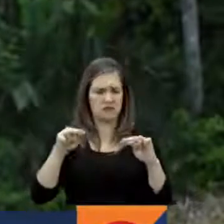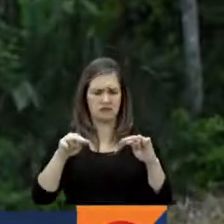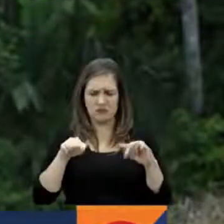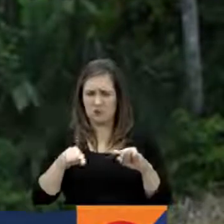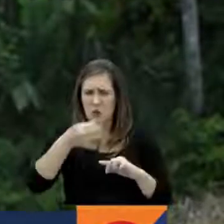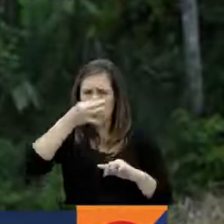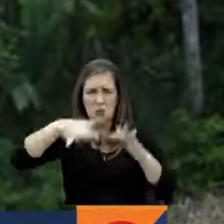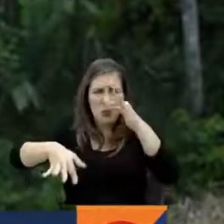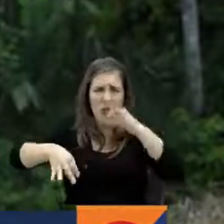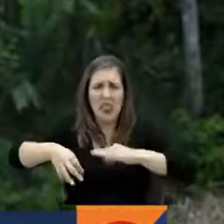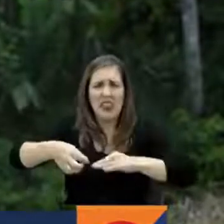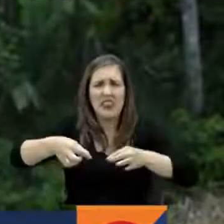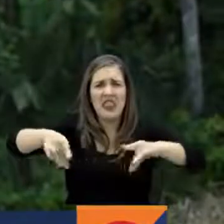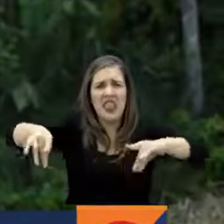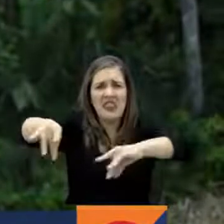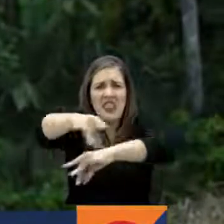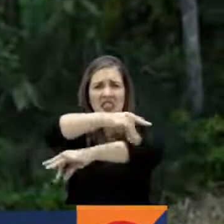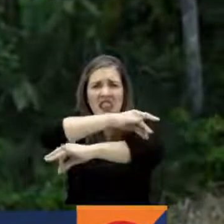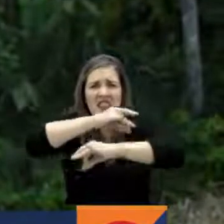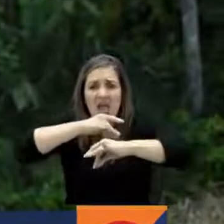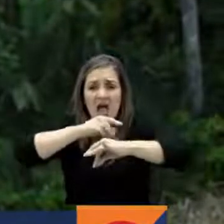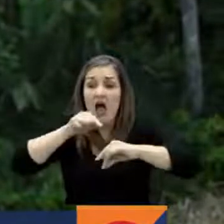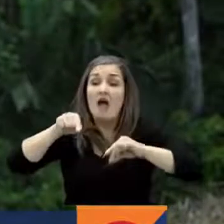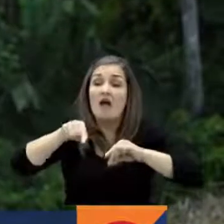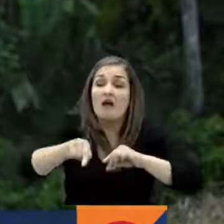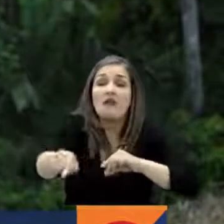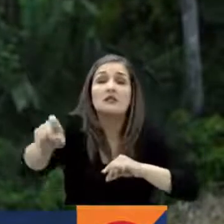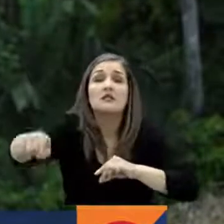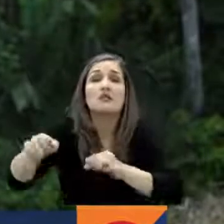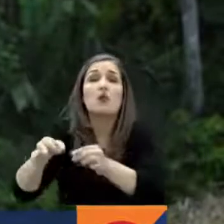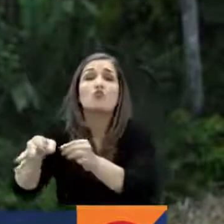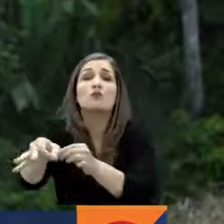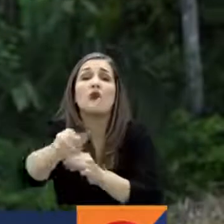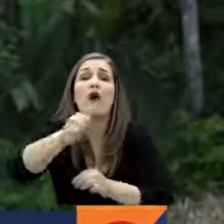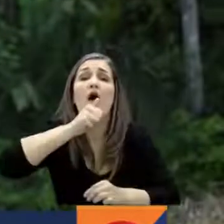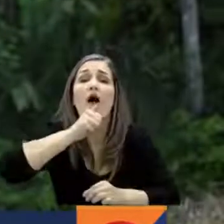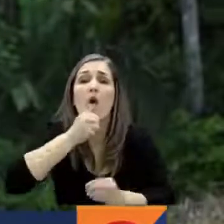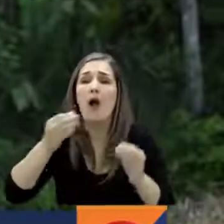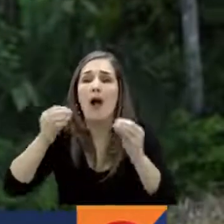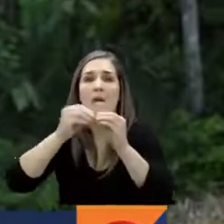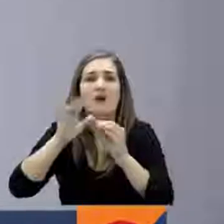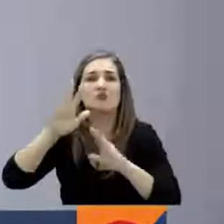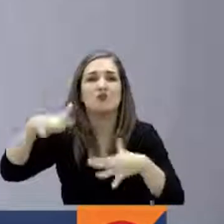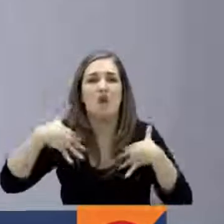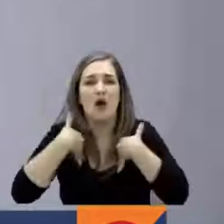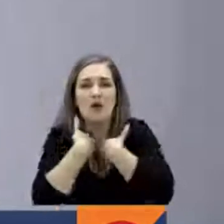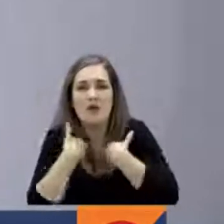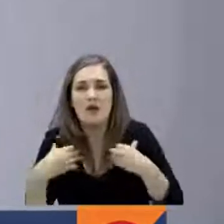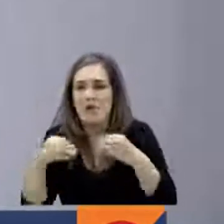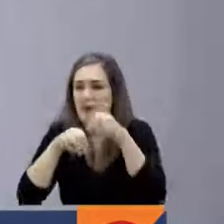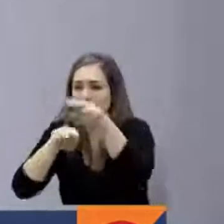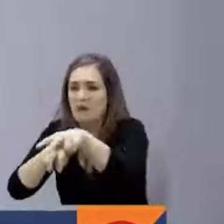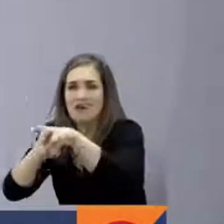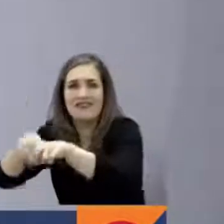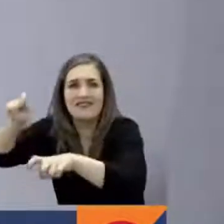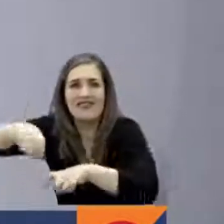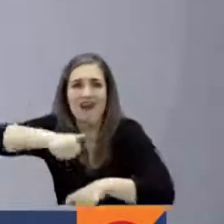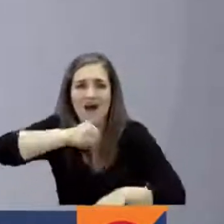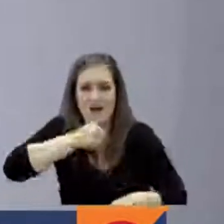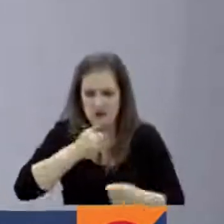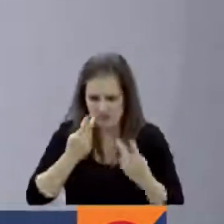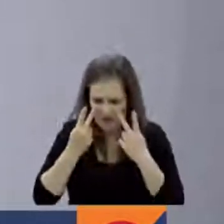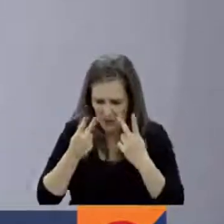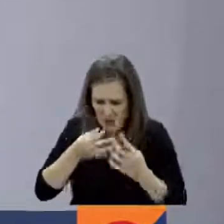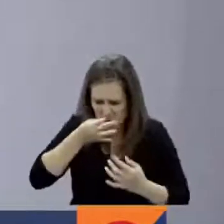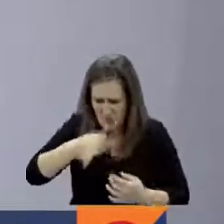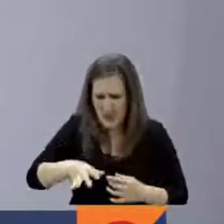rural de Saravena, en Arauca, se surten de agua para su consumo, el de sus animales y para sus cultivos, pero que se encuentran contaminados por